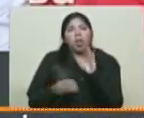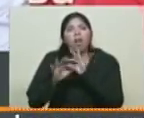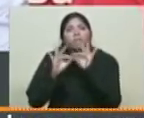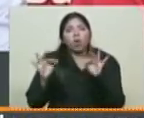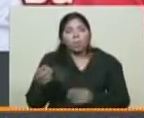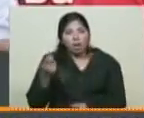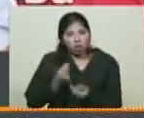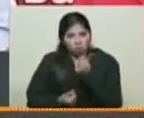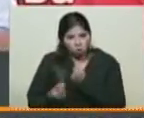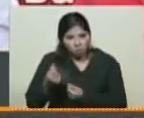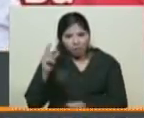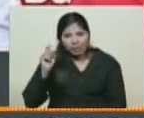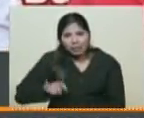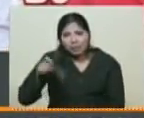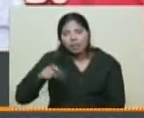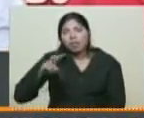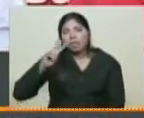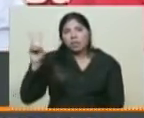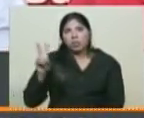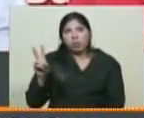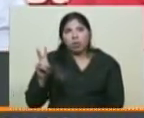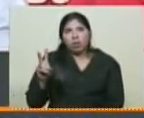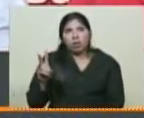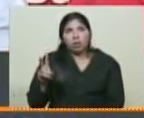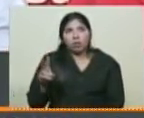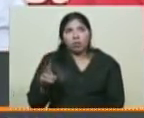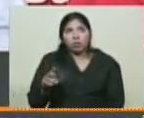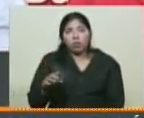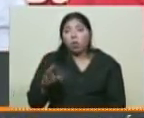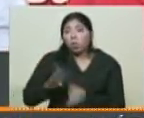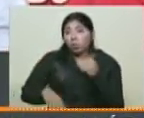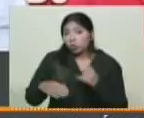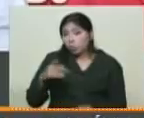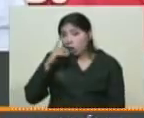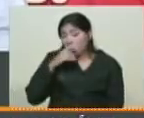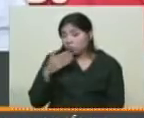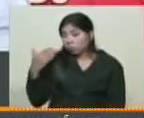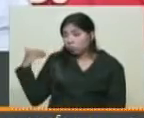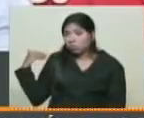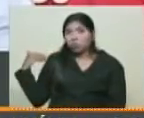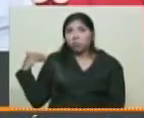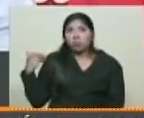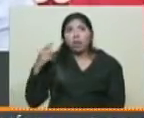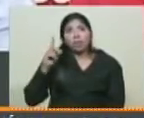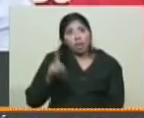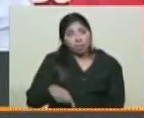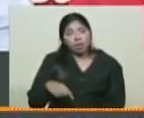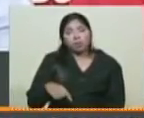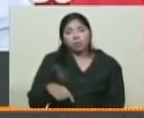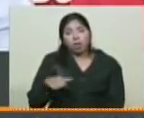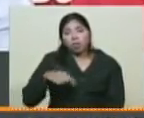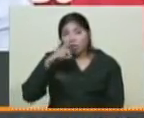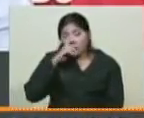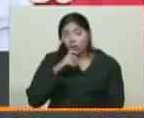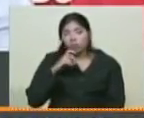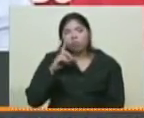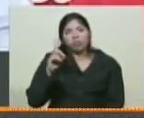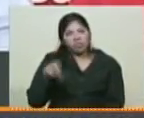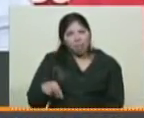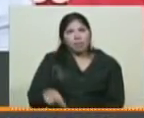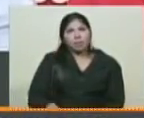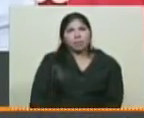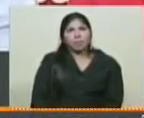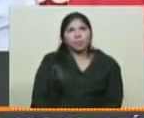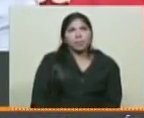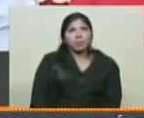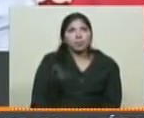el país. Así lo ha convocado durante estos últimos años el presidente Nicolás Maduro y este 2018, por supuesto que tiene